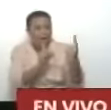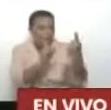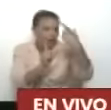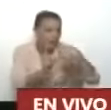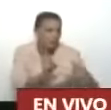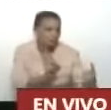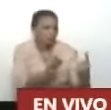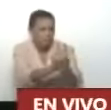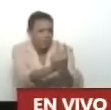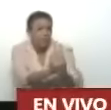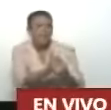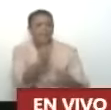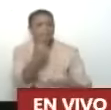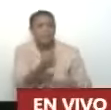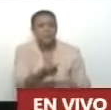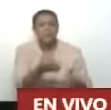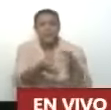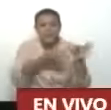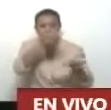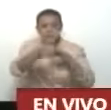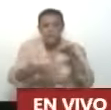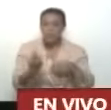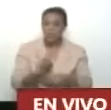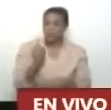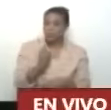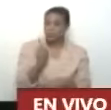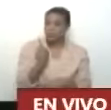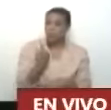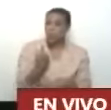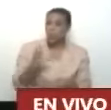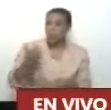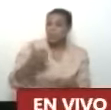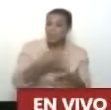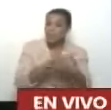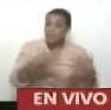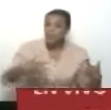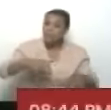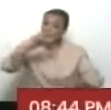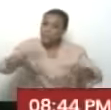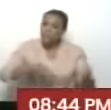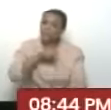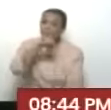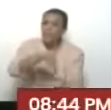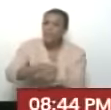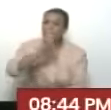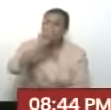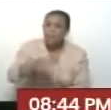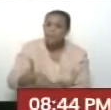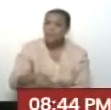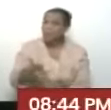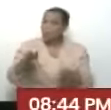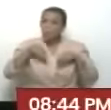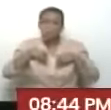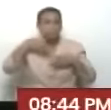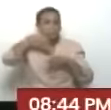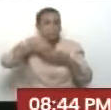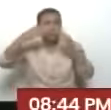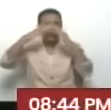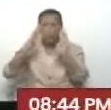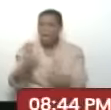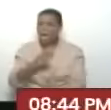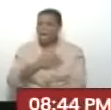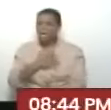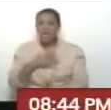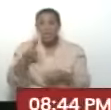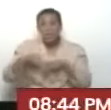verlo manifestado y expresado, no solamente en los 10 millones que votaron, sino también en los que no votaron en el sentido apellido